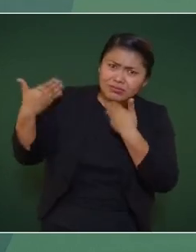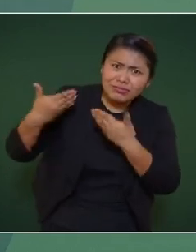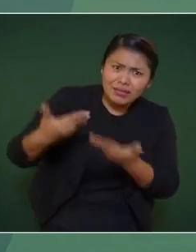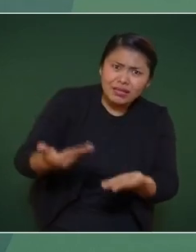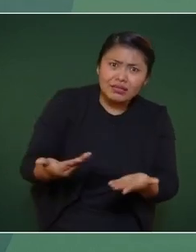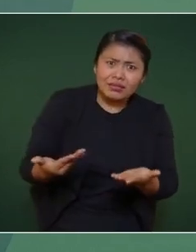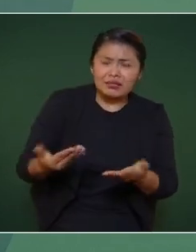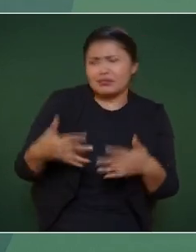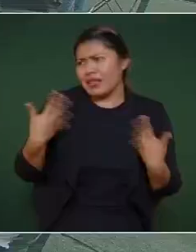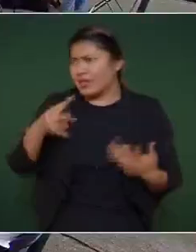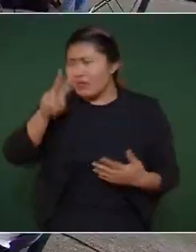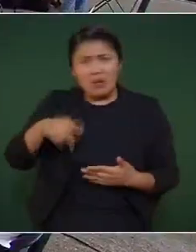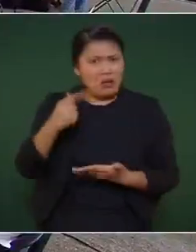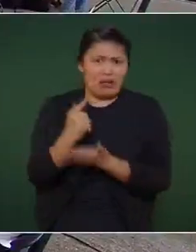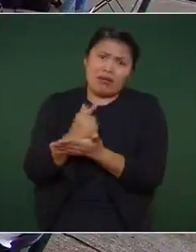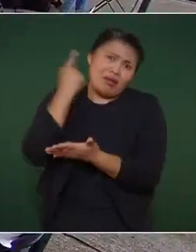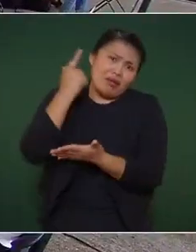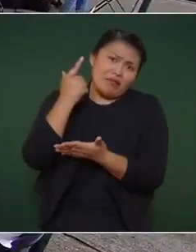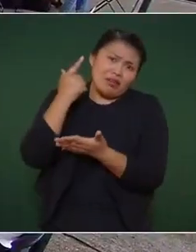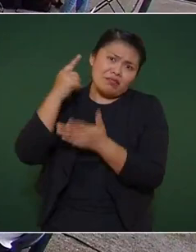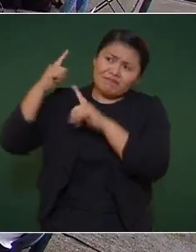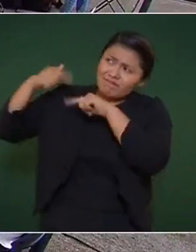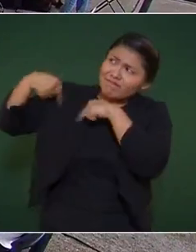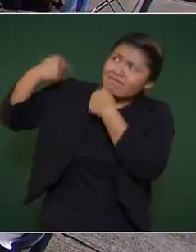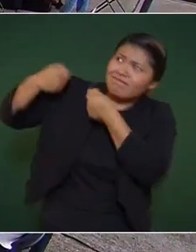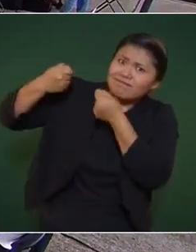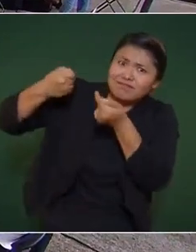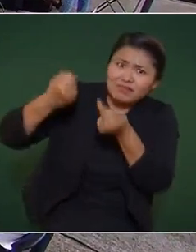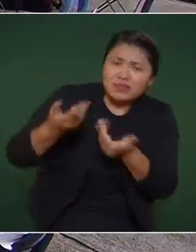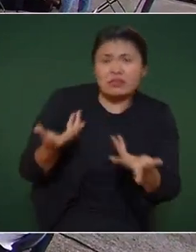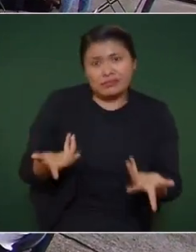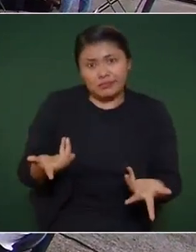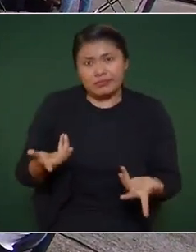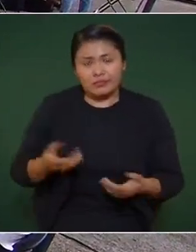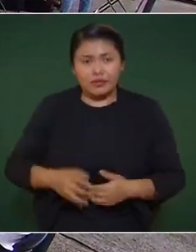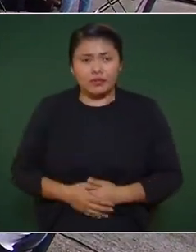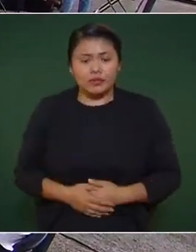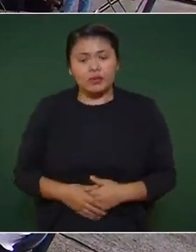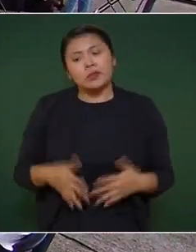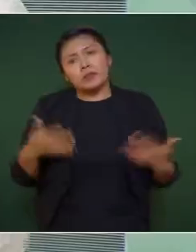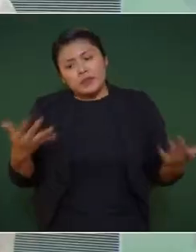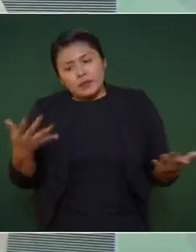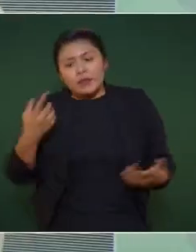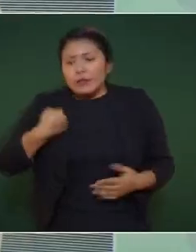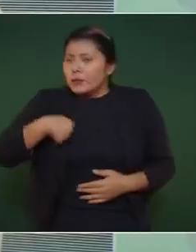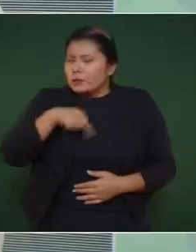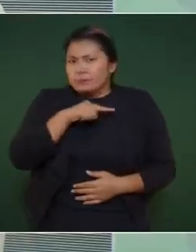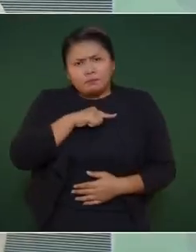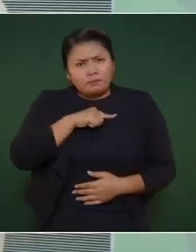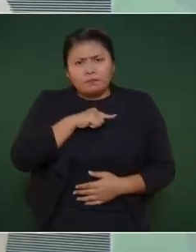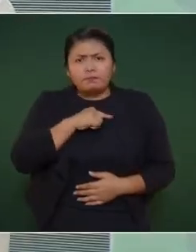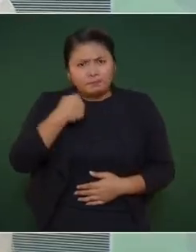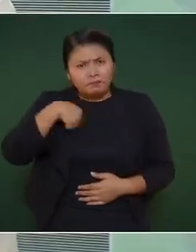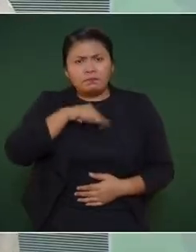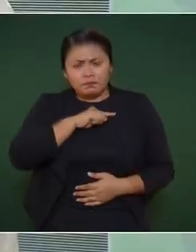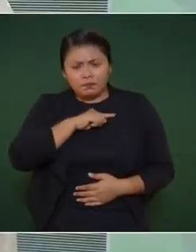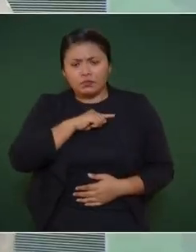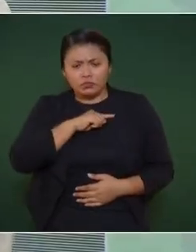tan grande que cometieron. Bueno, nosotros estamos desde el